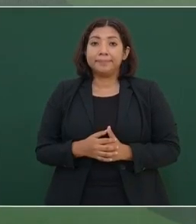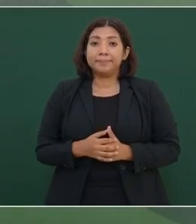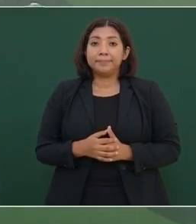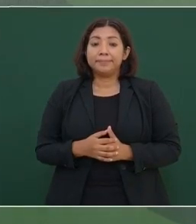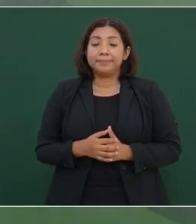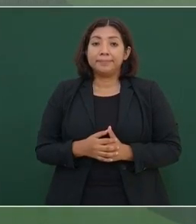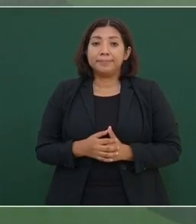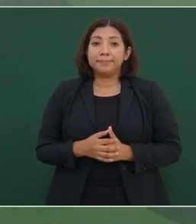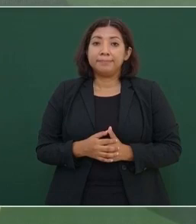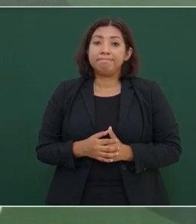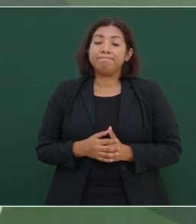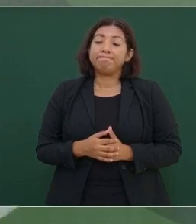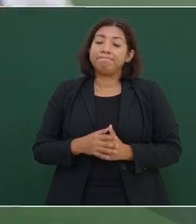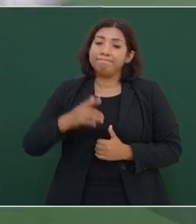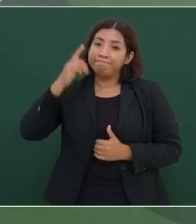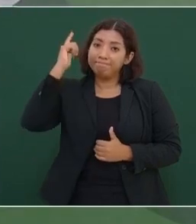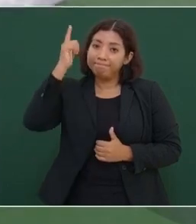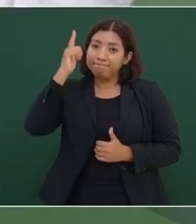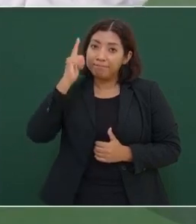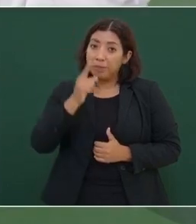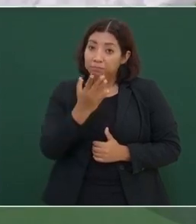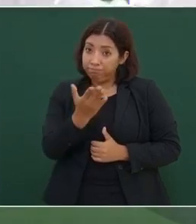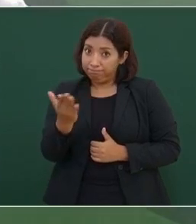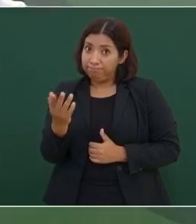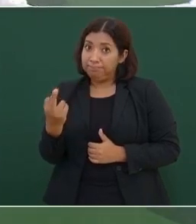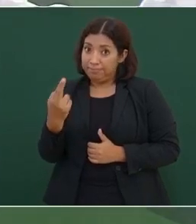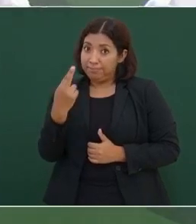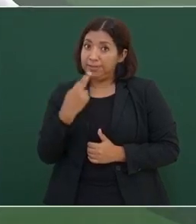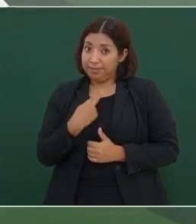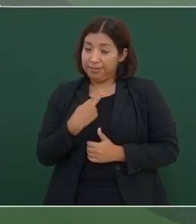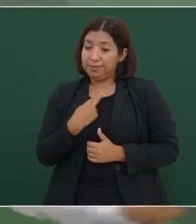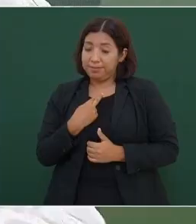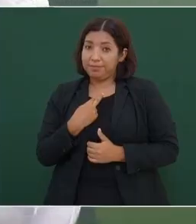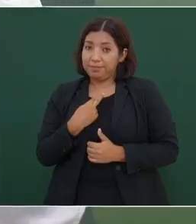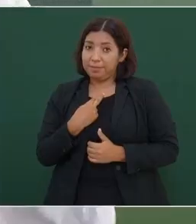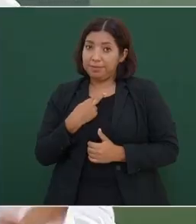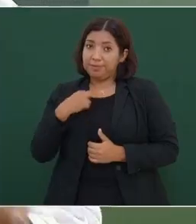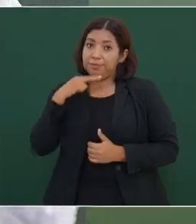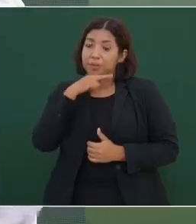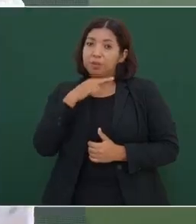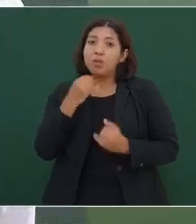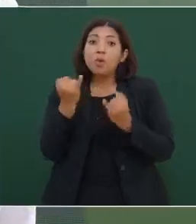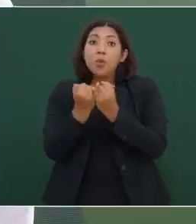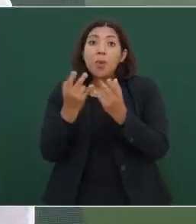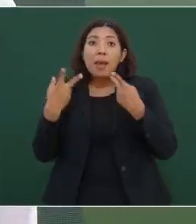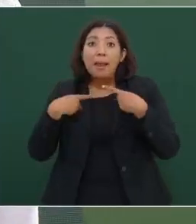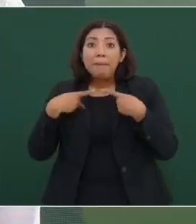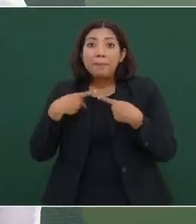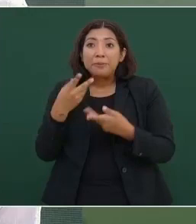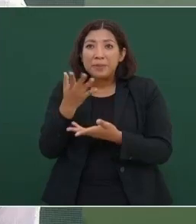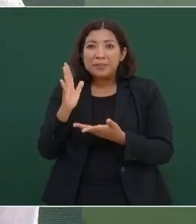haya una respuesta. Hago también un llamado a los ambientalistas.